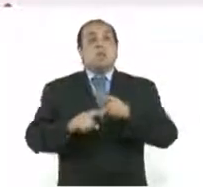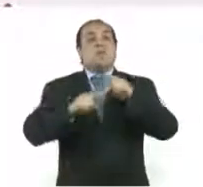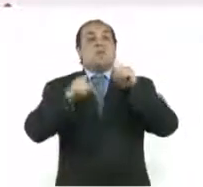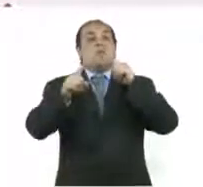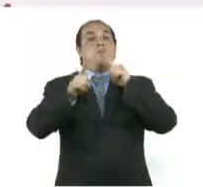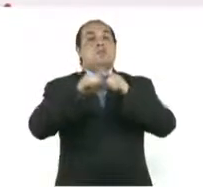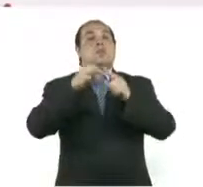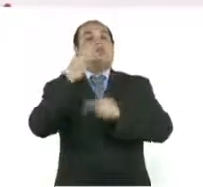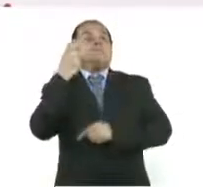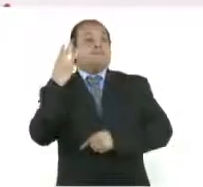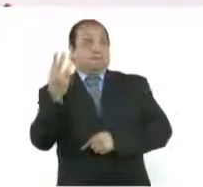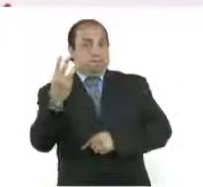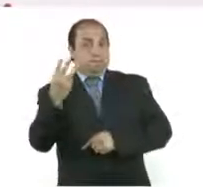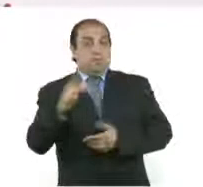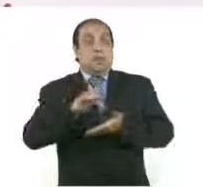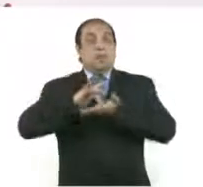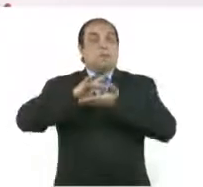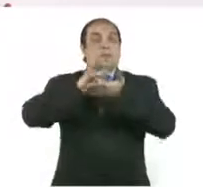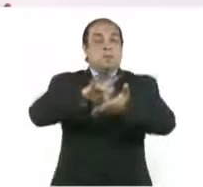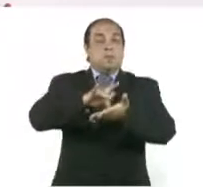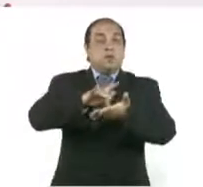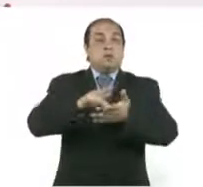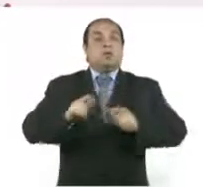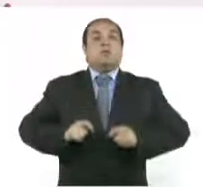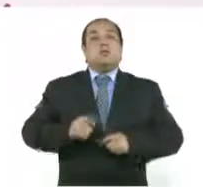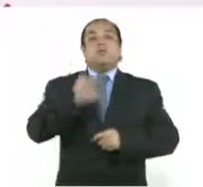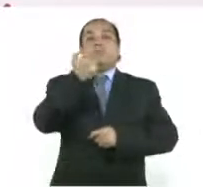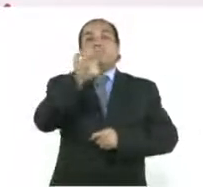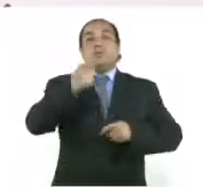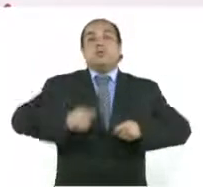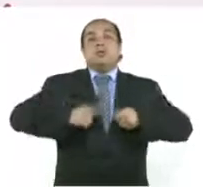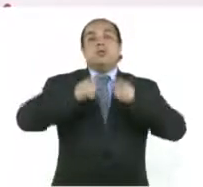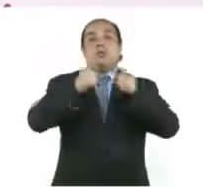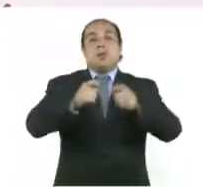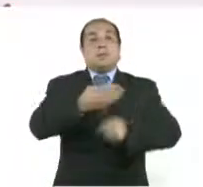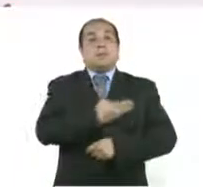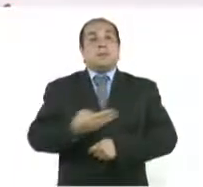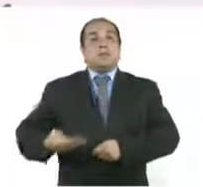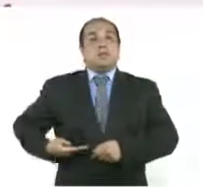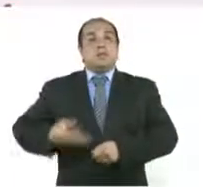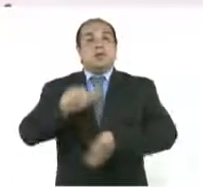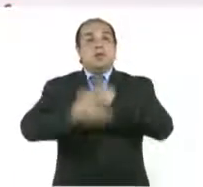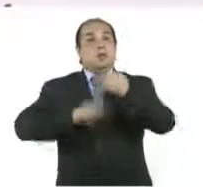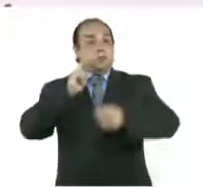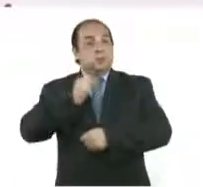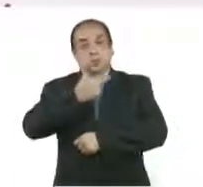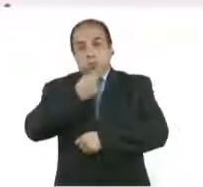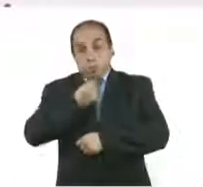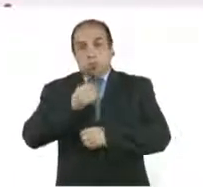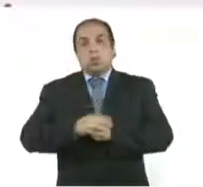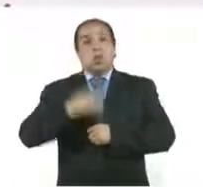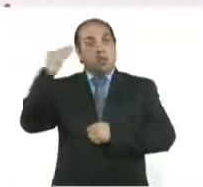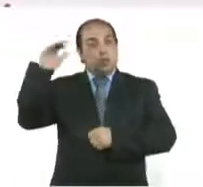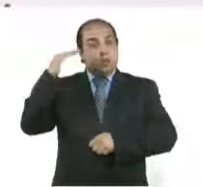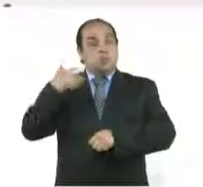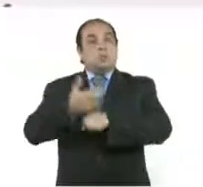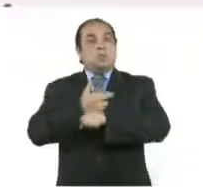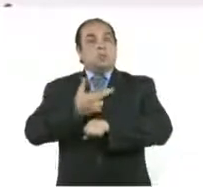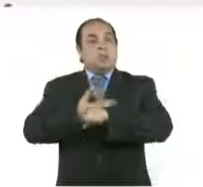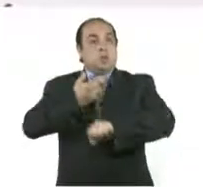3 el apoyo que está dando el presidente a todas y todos los adultos mayores de la